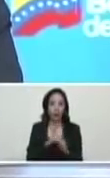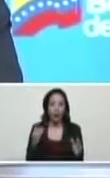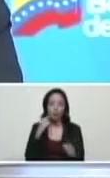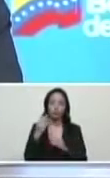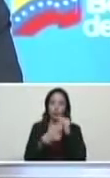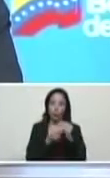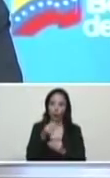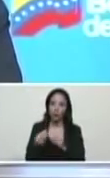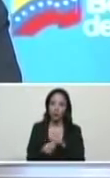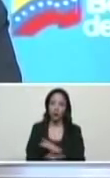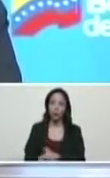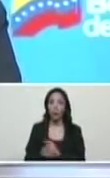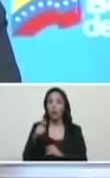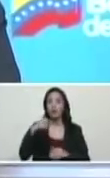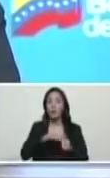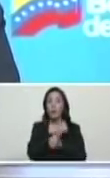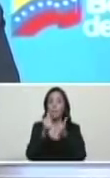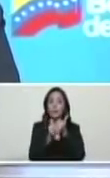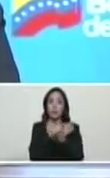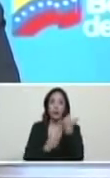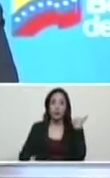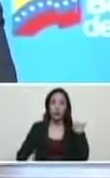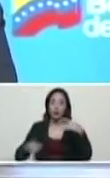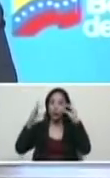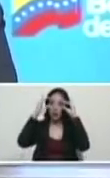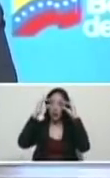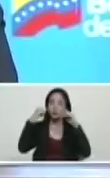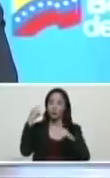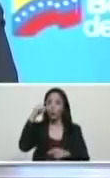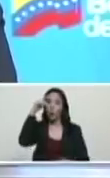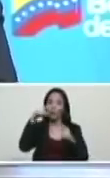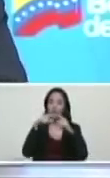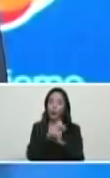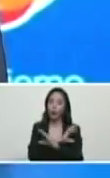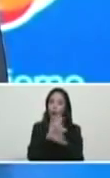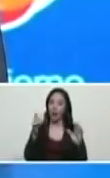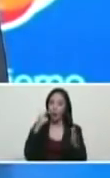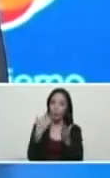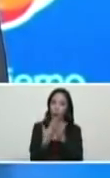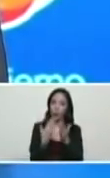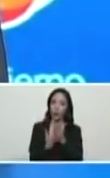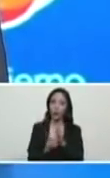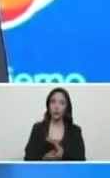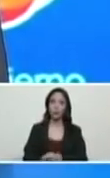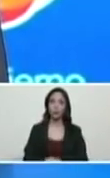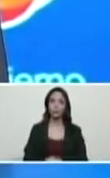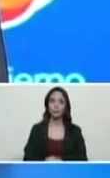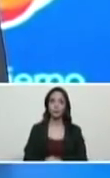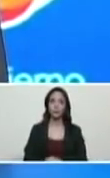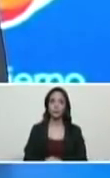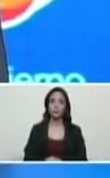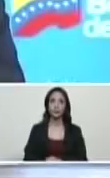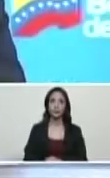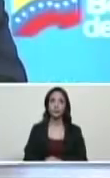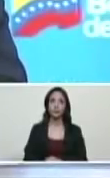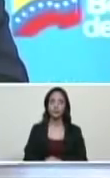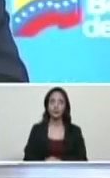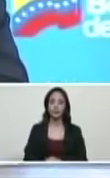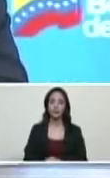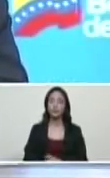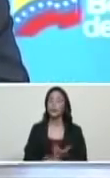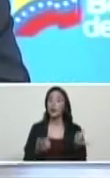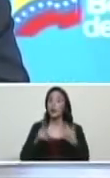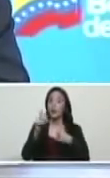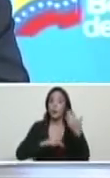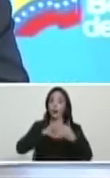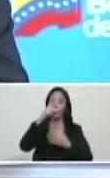compañera vicepresidenta ejecutiva. Tenemos que proponerlo y lograr que en el Plan de la